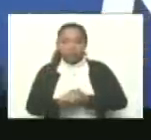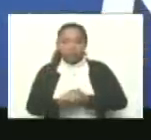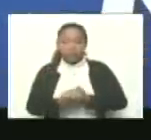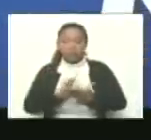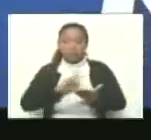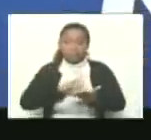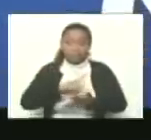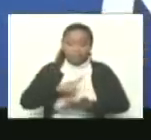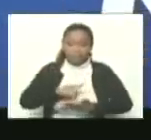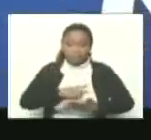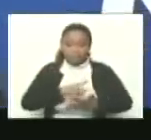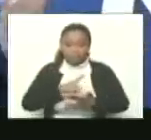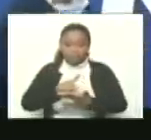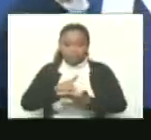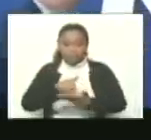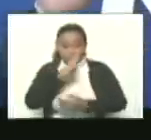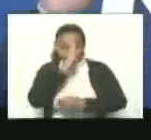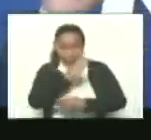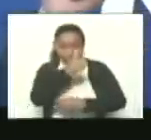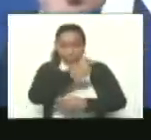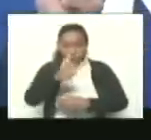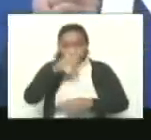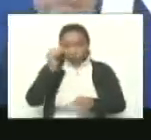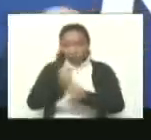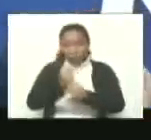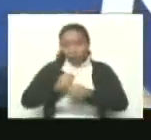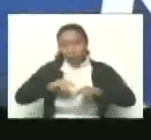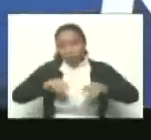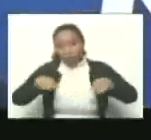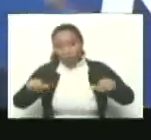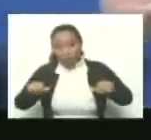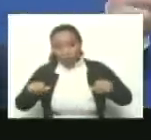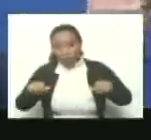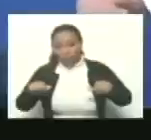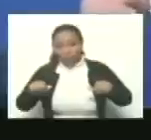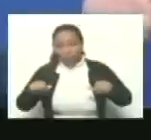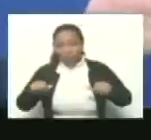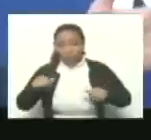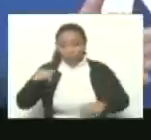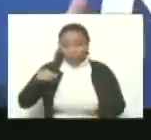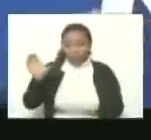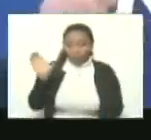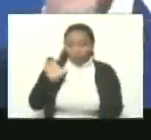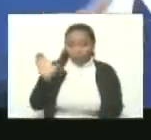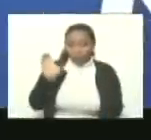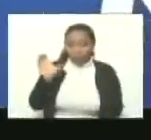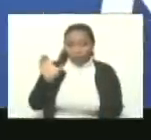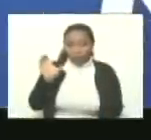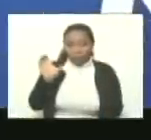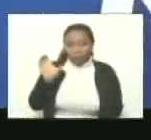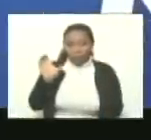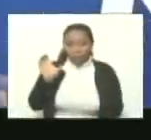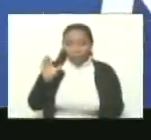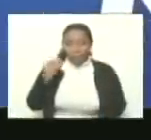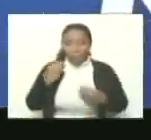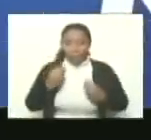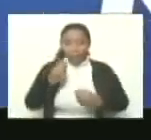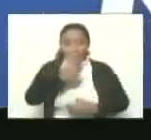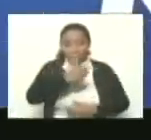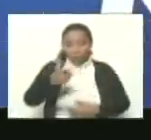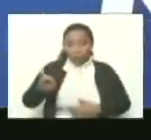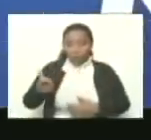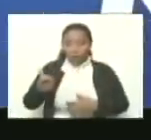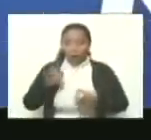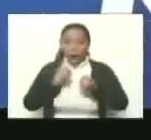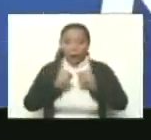participación de los campesinos directamente en los mercados, por ejemplo, de Caracas, para que los intermediarios que distorsionan los